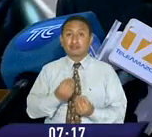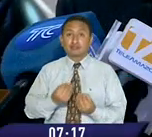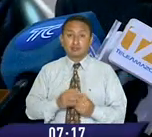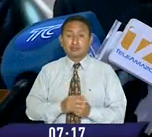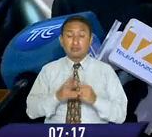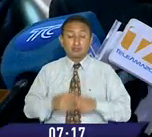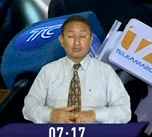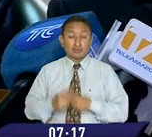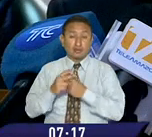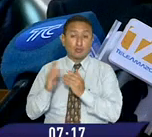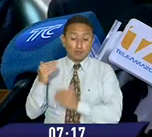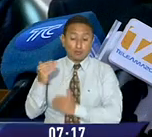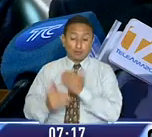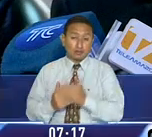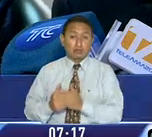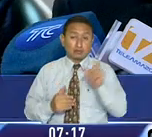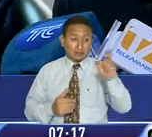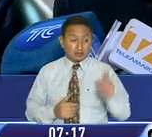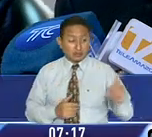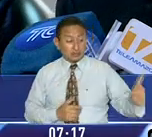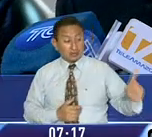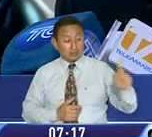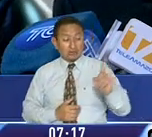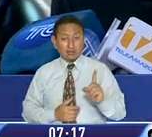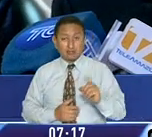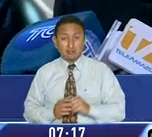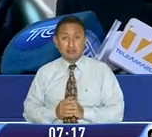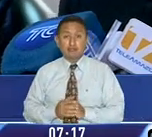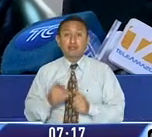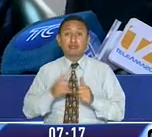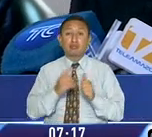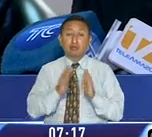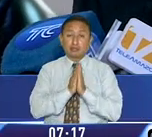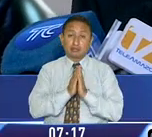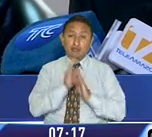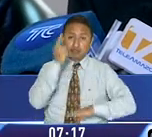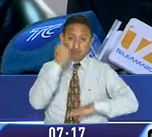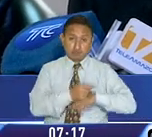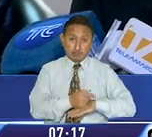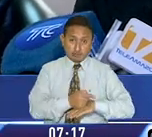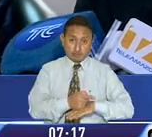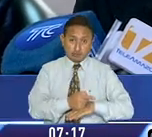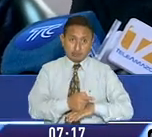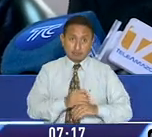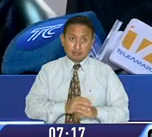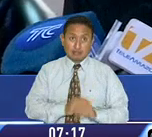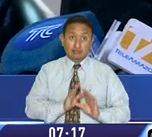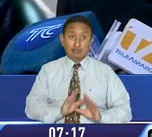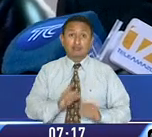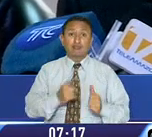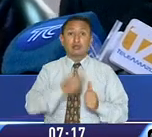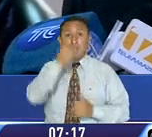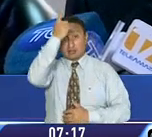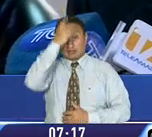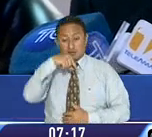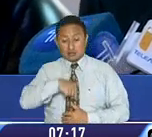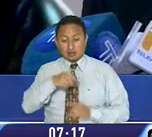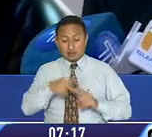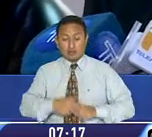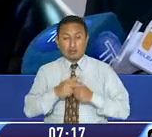el proceso de extradición, dictando la primera providencia, o vale decir, resolución que inicie el